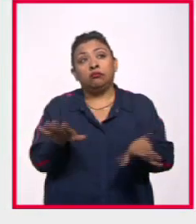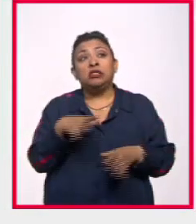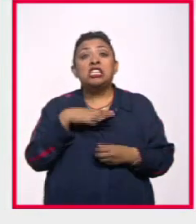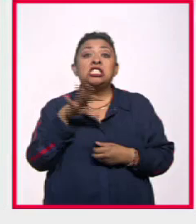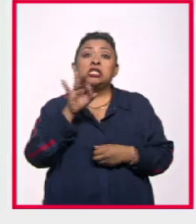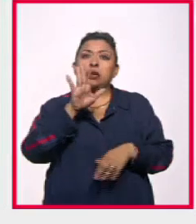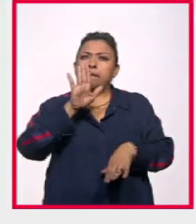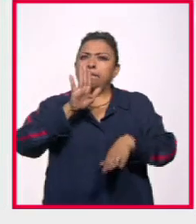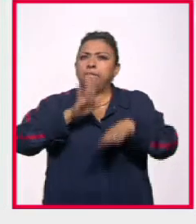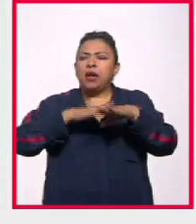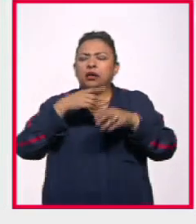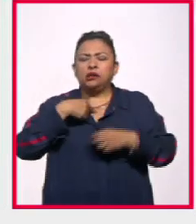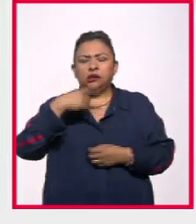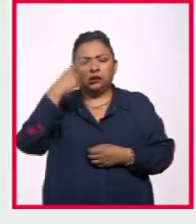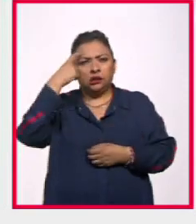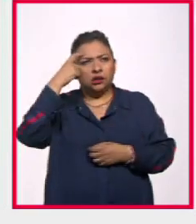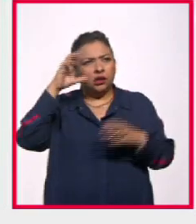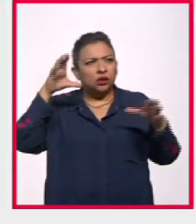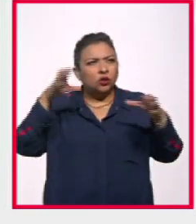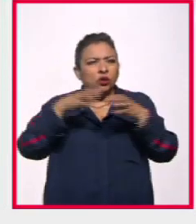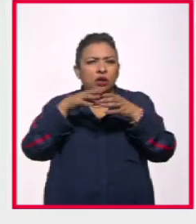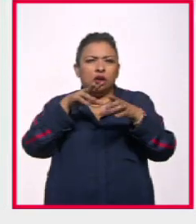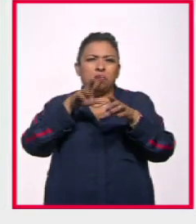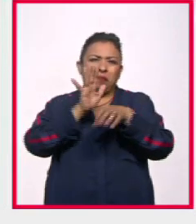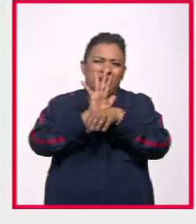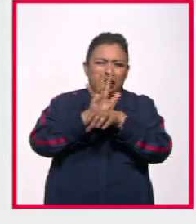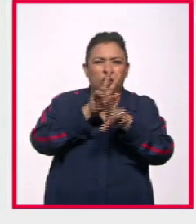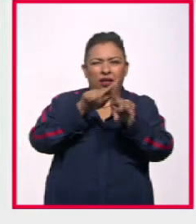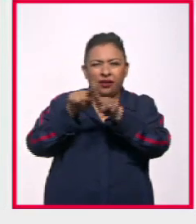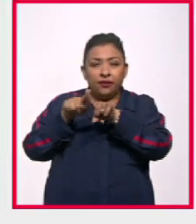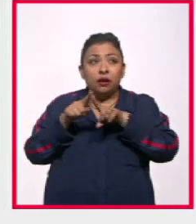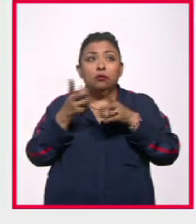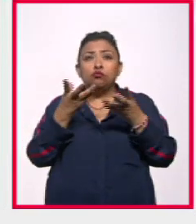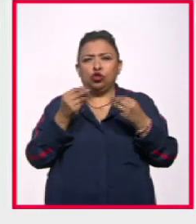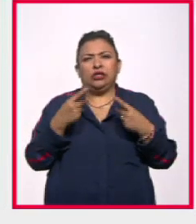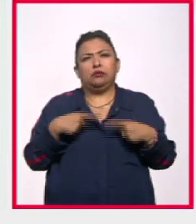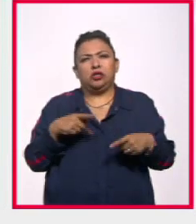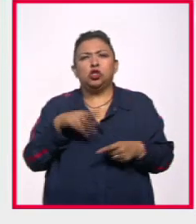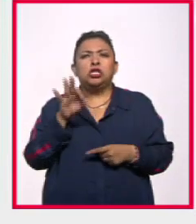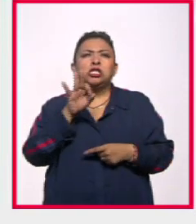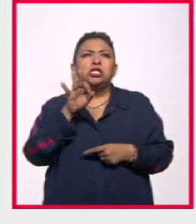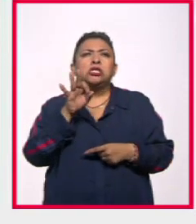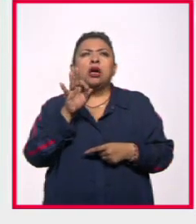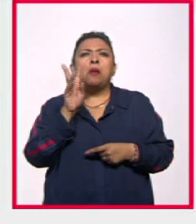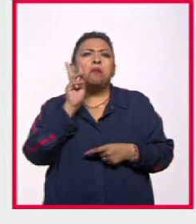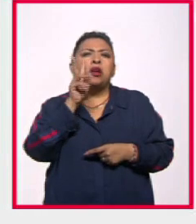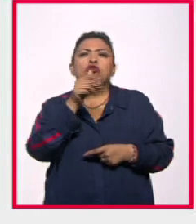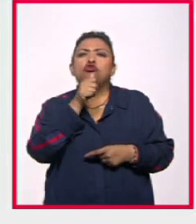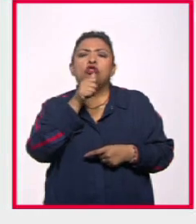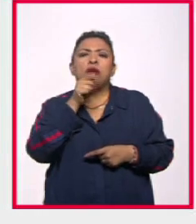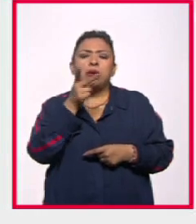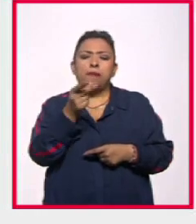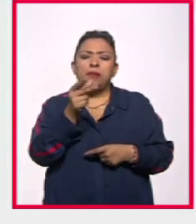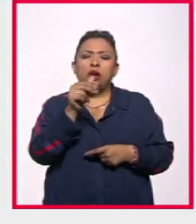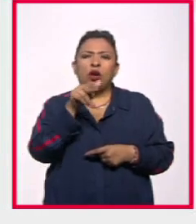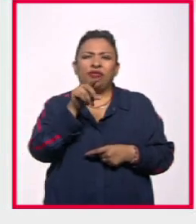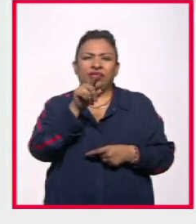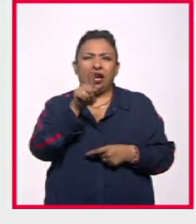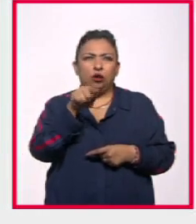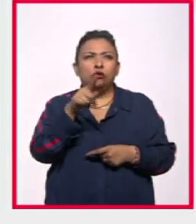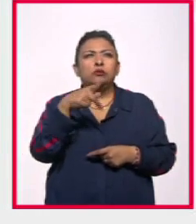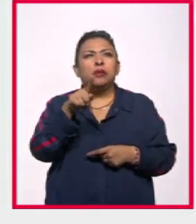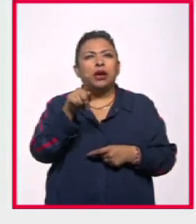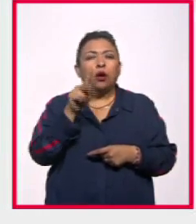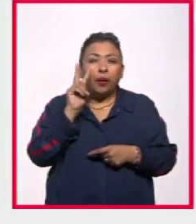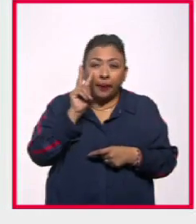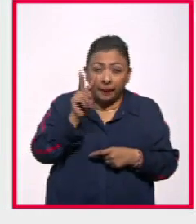vez hasta más, ¿no? Del inconsciente colectivo audiovisual. Muchas personas tal vez no habrán visto El perro andaluz, pero seguro reconocen